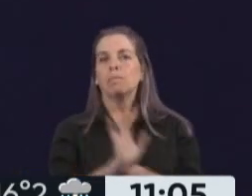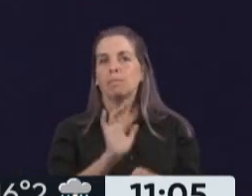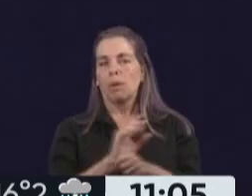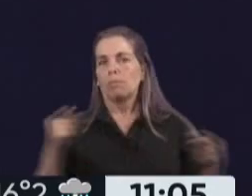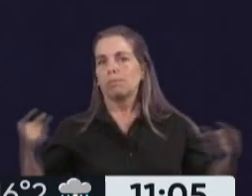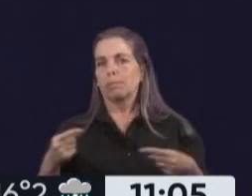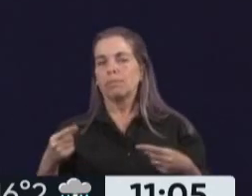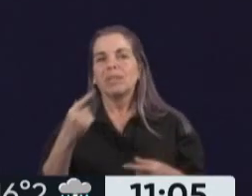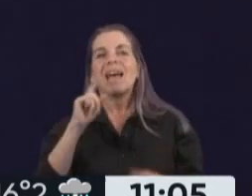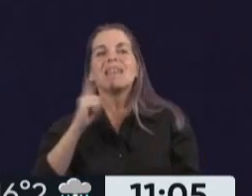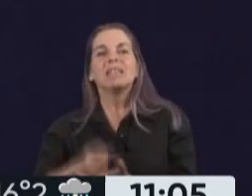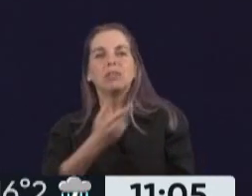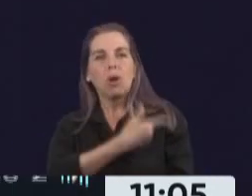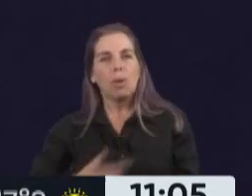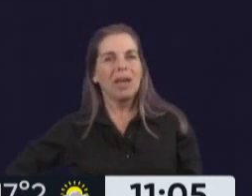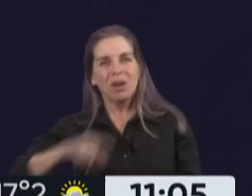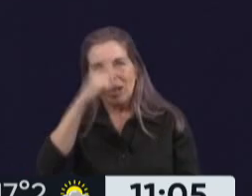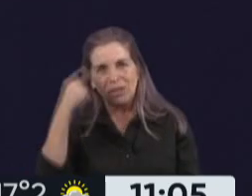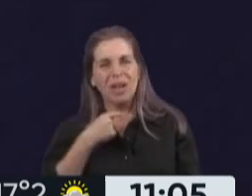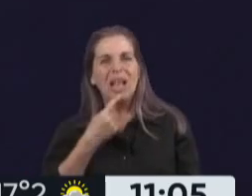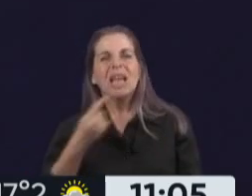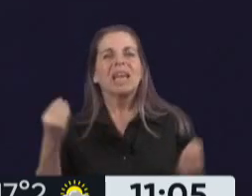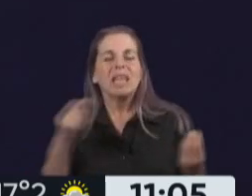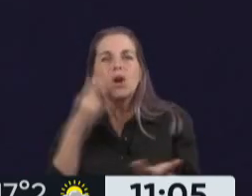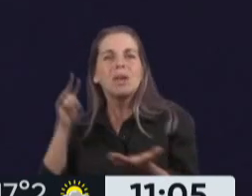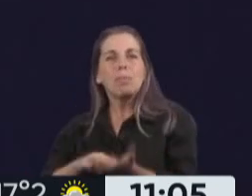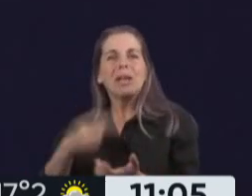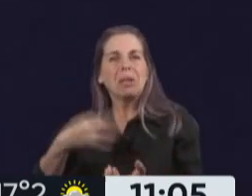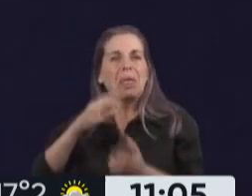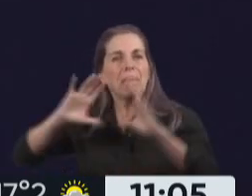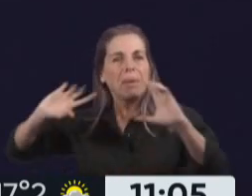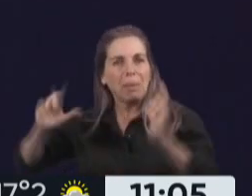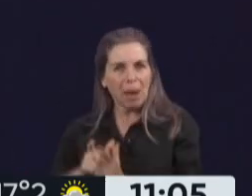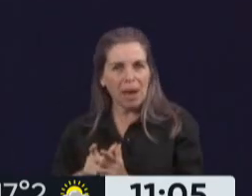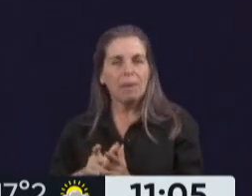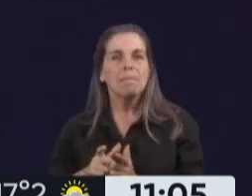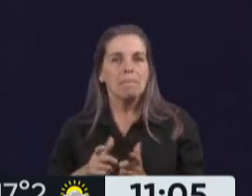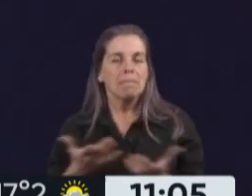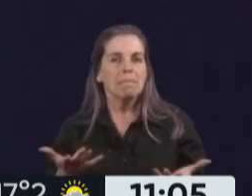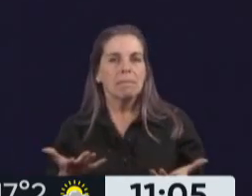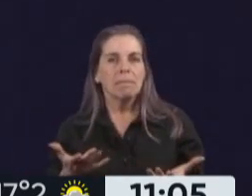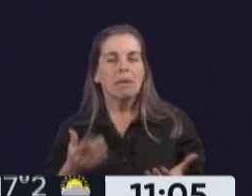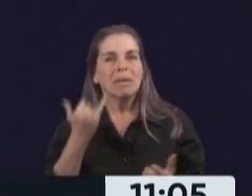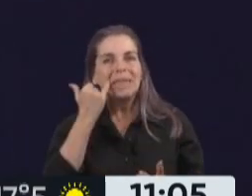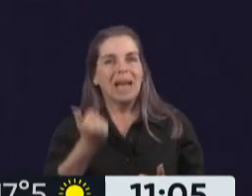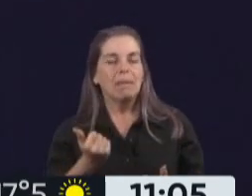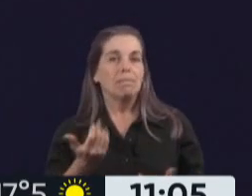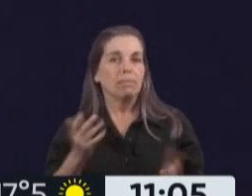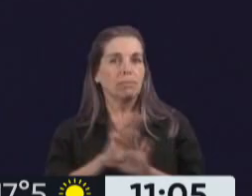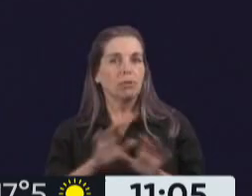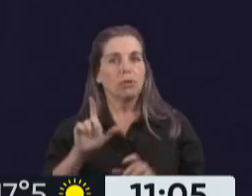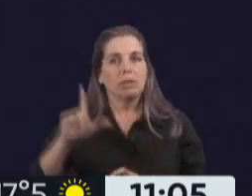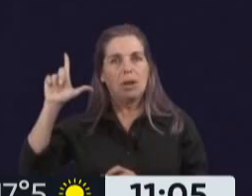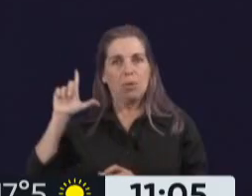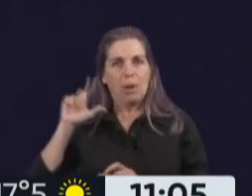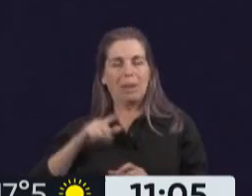decisión del Gobierno Nacional de reducir impuestos para sacarle el peso muerto del Estado a la economía. Como ya se hizo a partir del lunes con la baja del impuesto